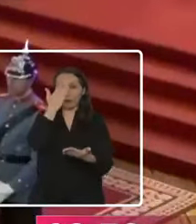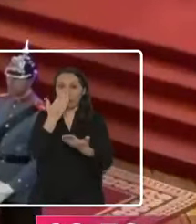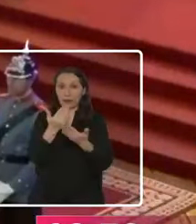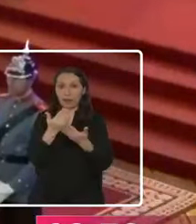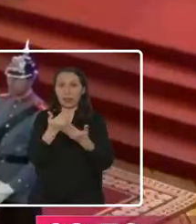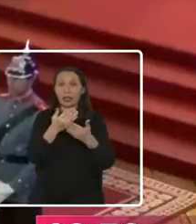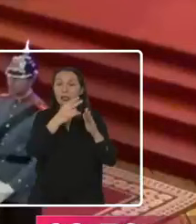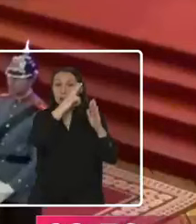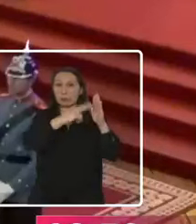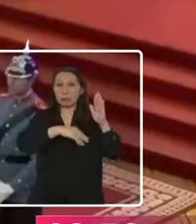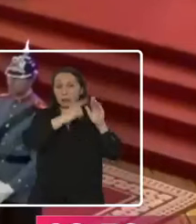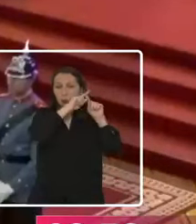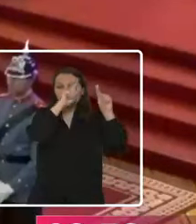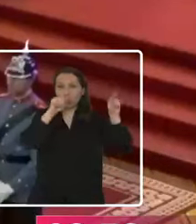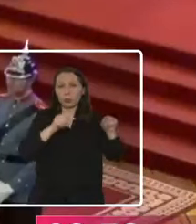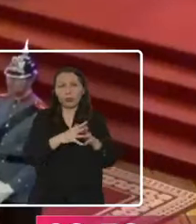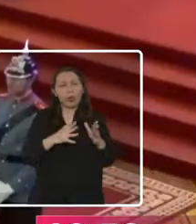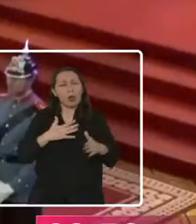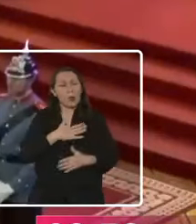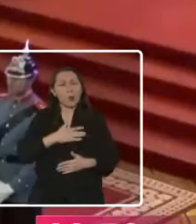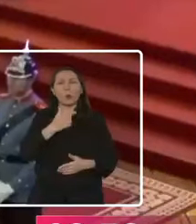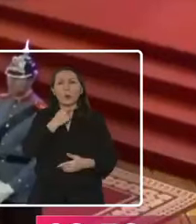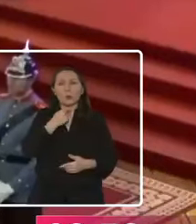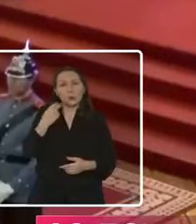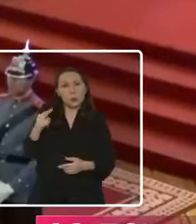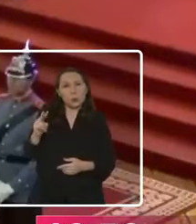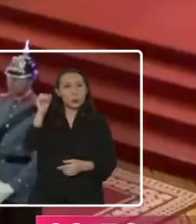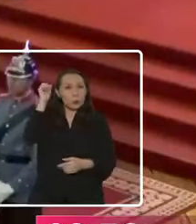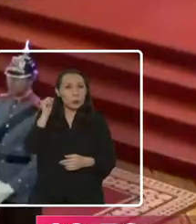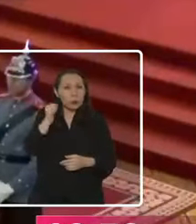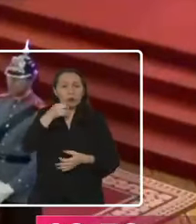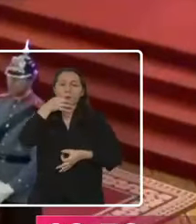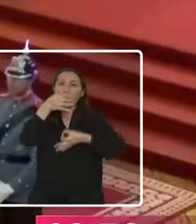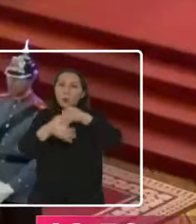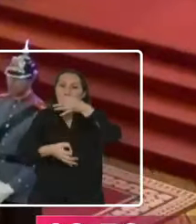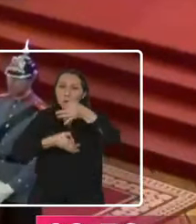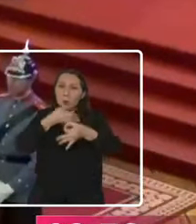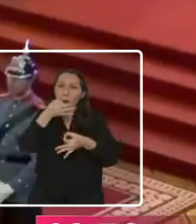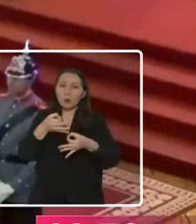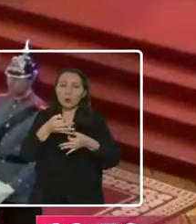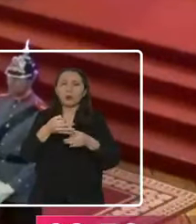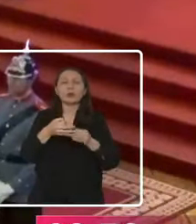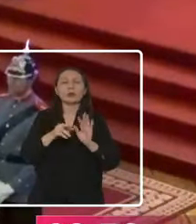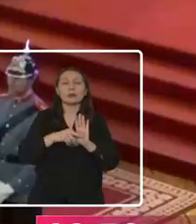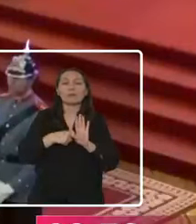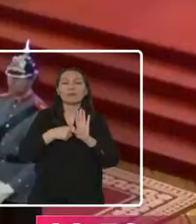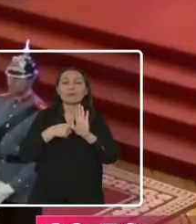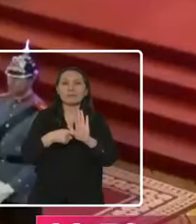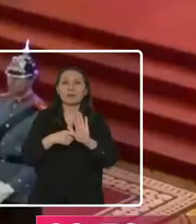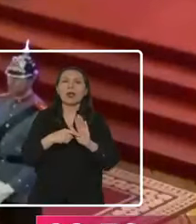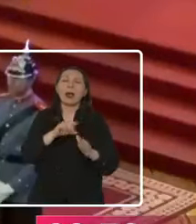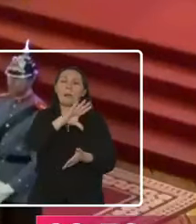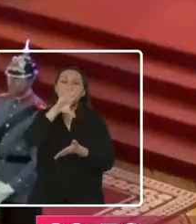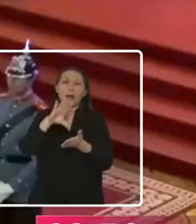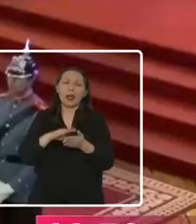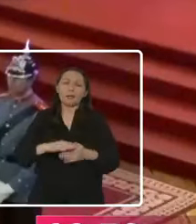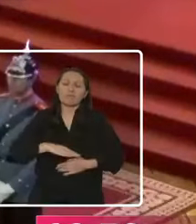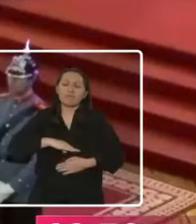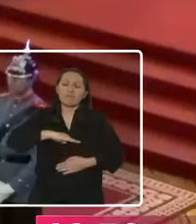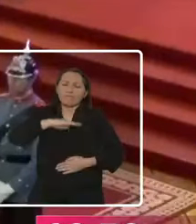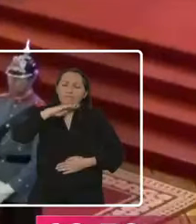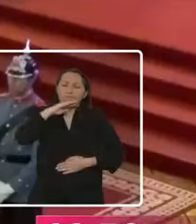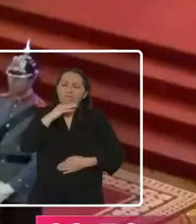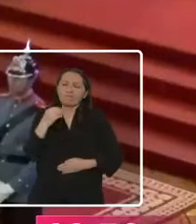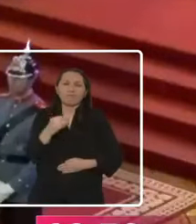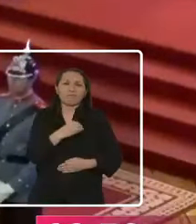este mural que tanto le gustaba, testimoniamos a nombre de un país desbordado en una